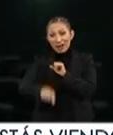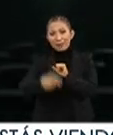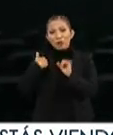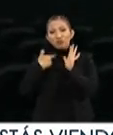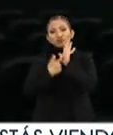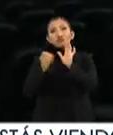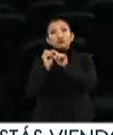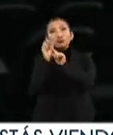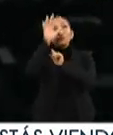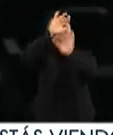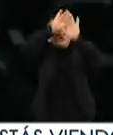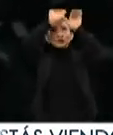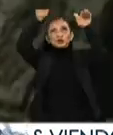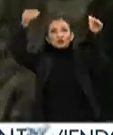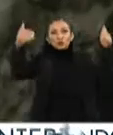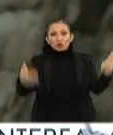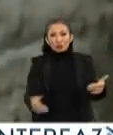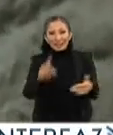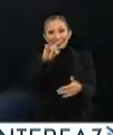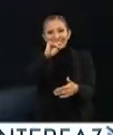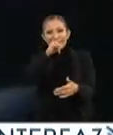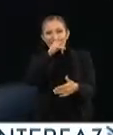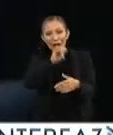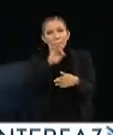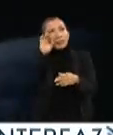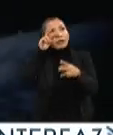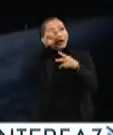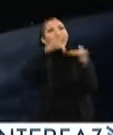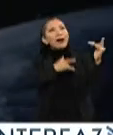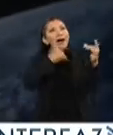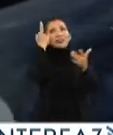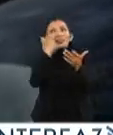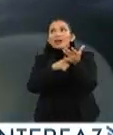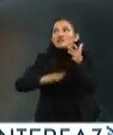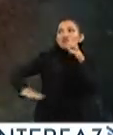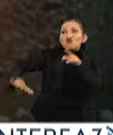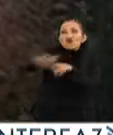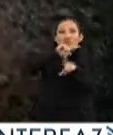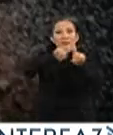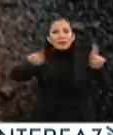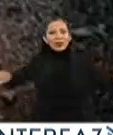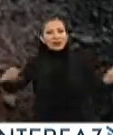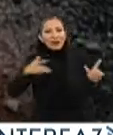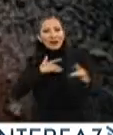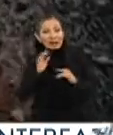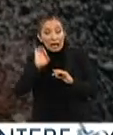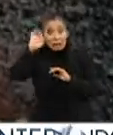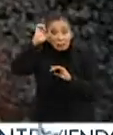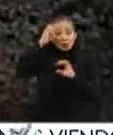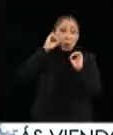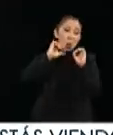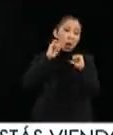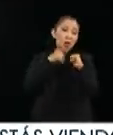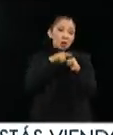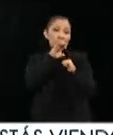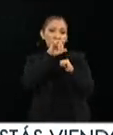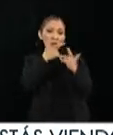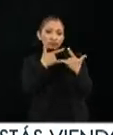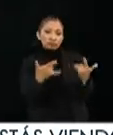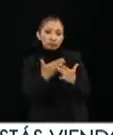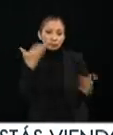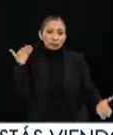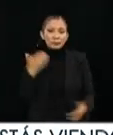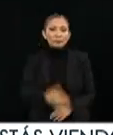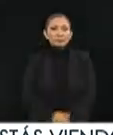Exhibe proyecciones en el domo de inmersión digital, en el que te podrás sentir dentro de una atmósfera diferente, ya sea el espacio o algún ecosistema